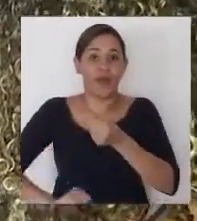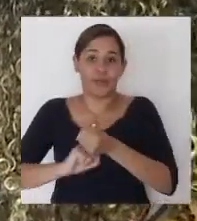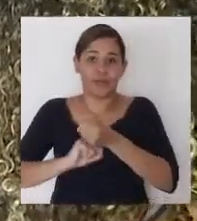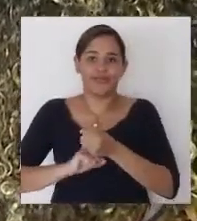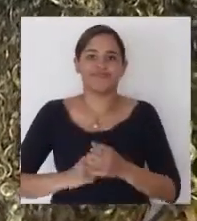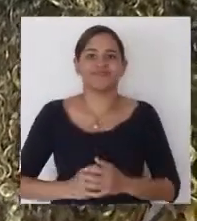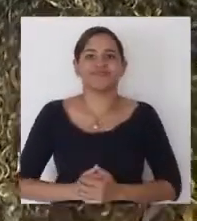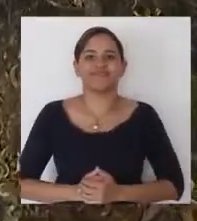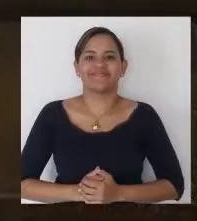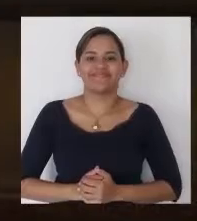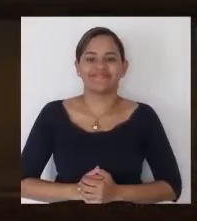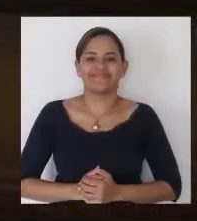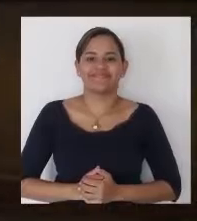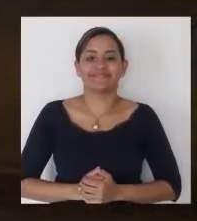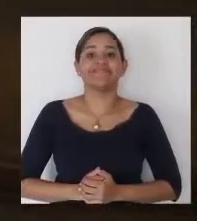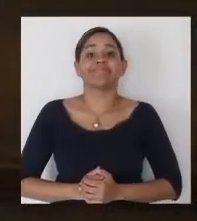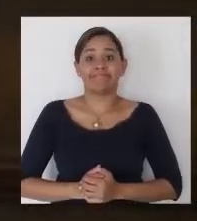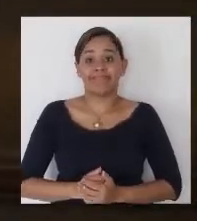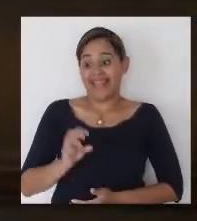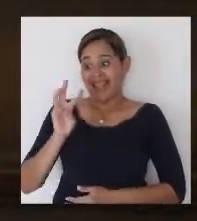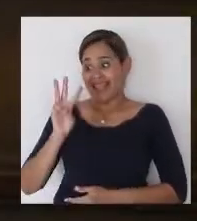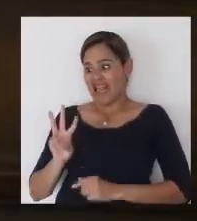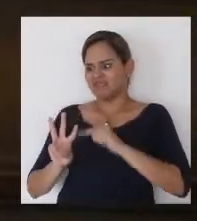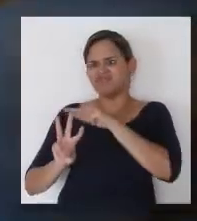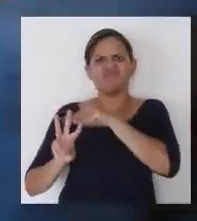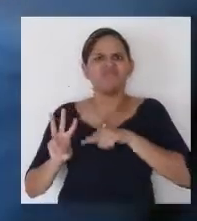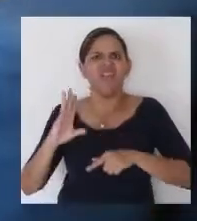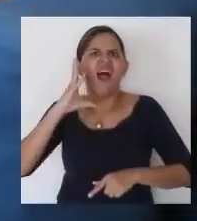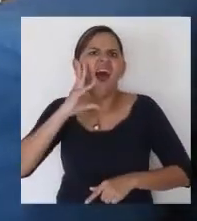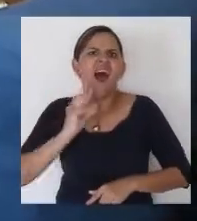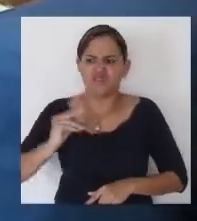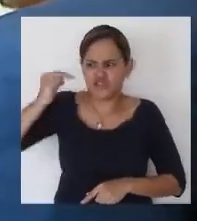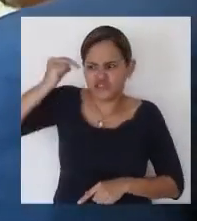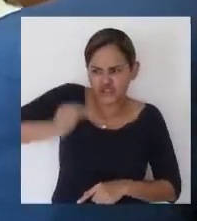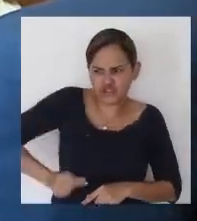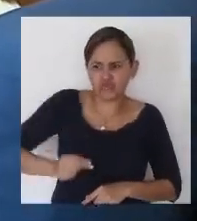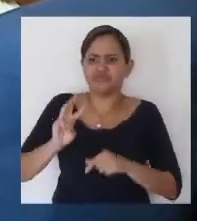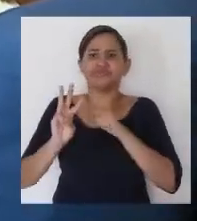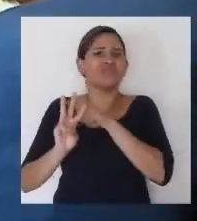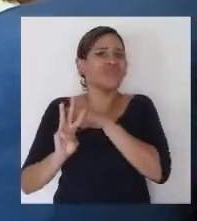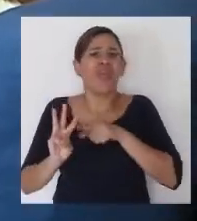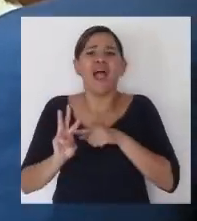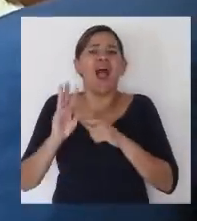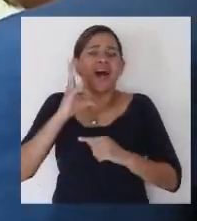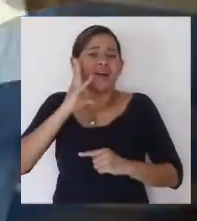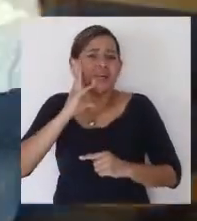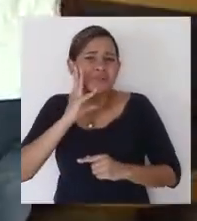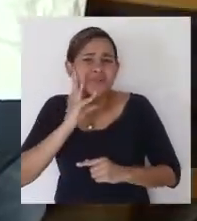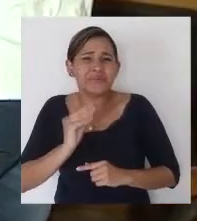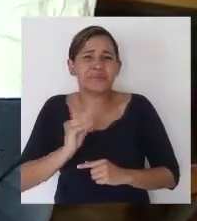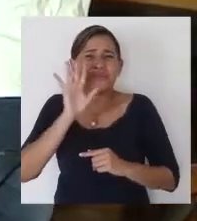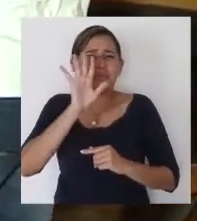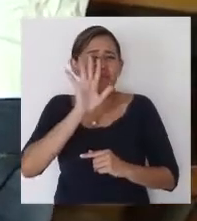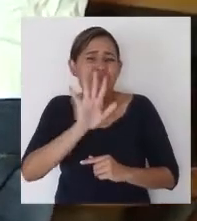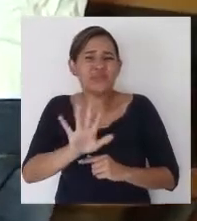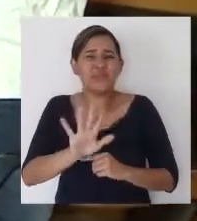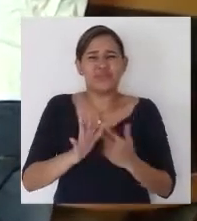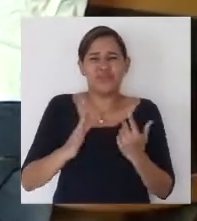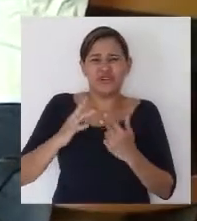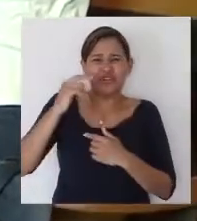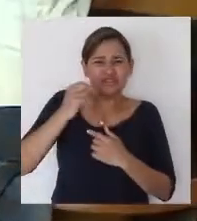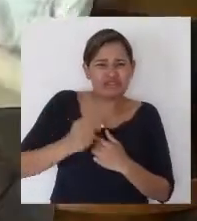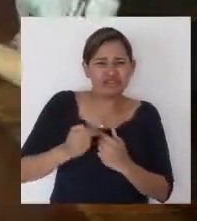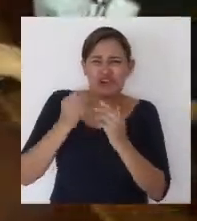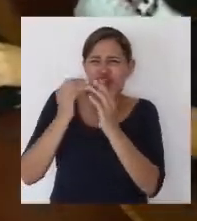quedó claro que los campesinos del caribe colombiano hacen parte del principal contingente agrario responsable de movilizar una